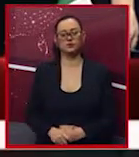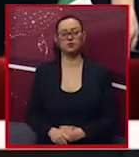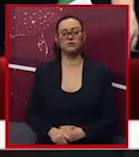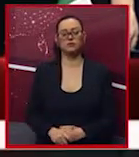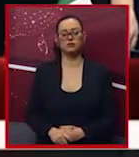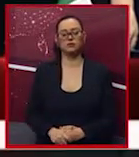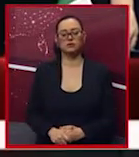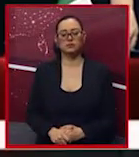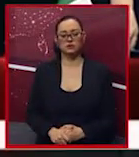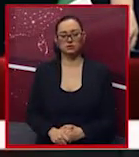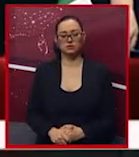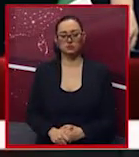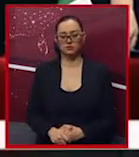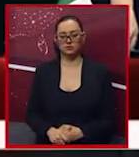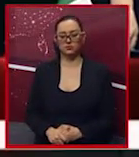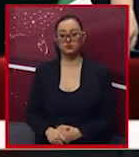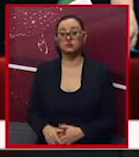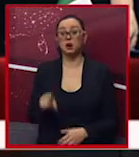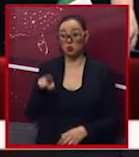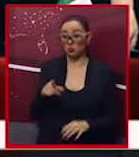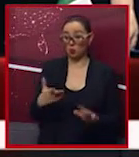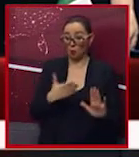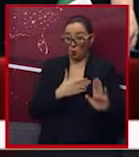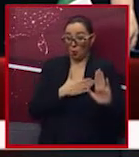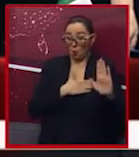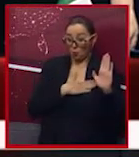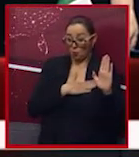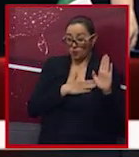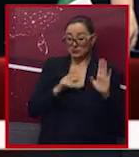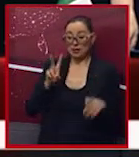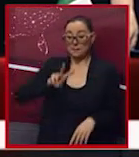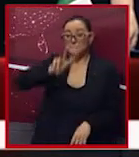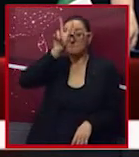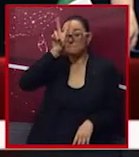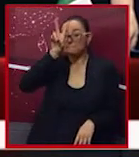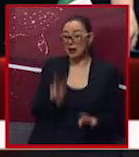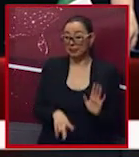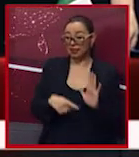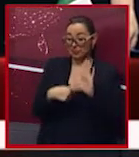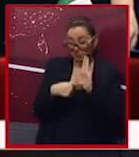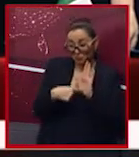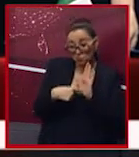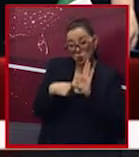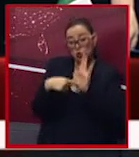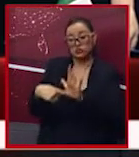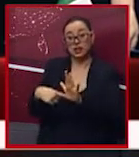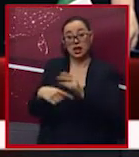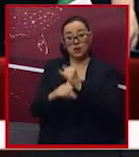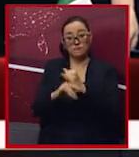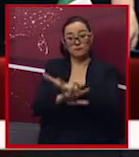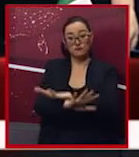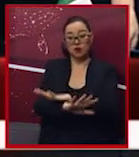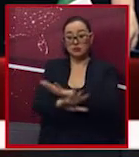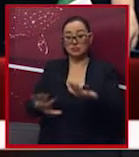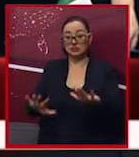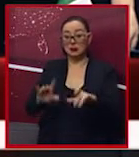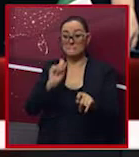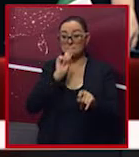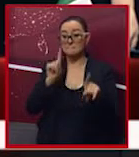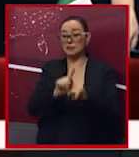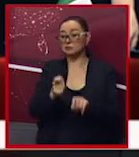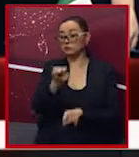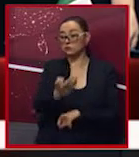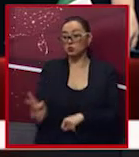¿Protesta usted decir verdad en la información que exponga a esta Asamblea y ante las preguntas que